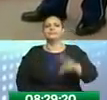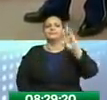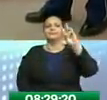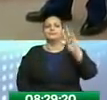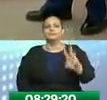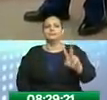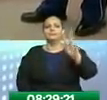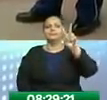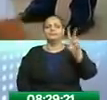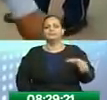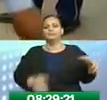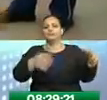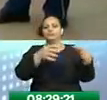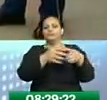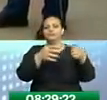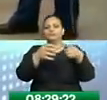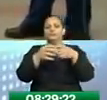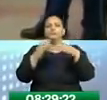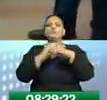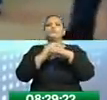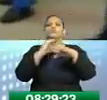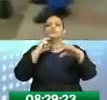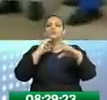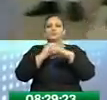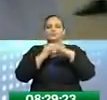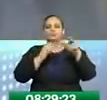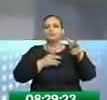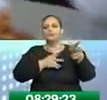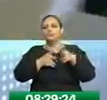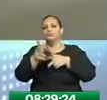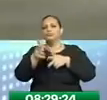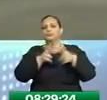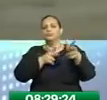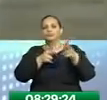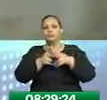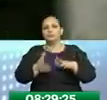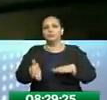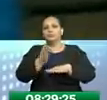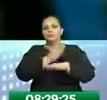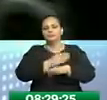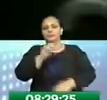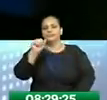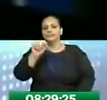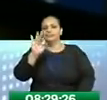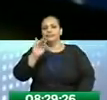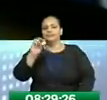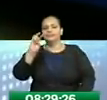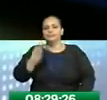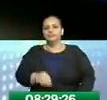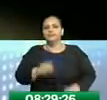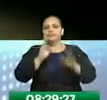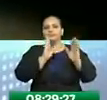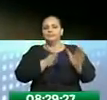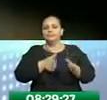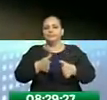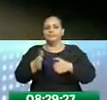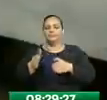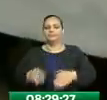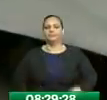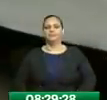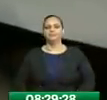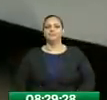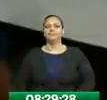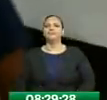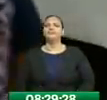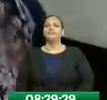de reactivación ha puesto a disposición en toda la ciudad la Agencia de Tránsito Municipal, y a esta hora de la mañana sigue